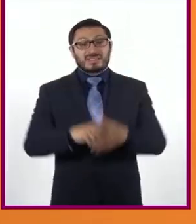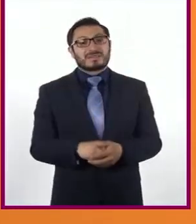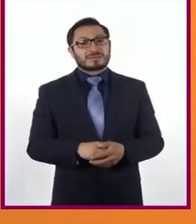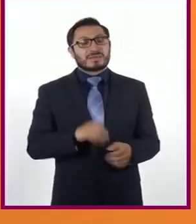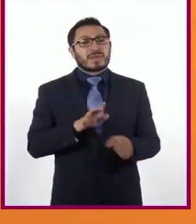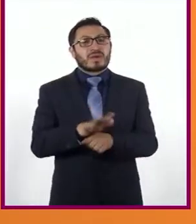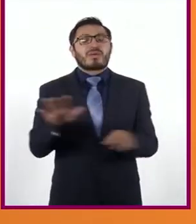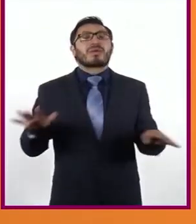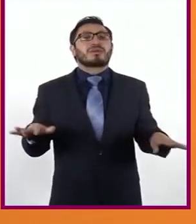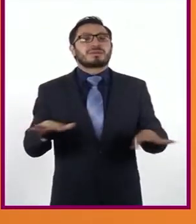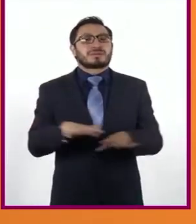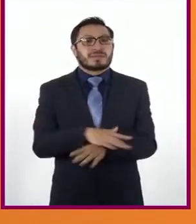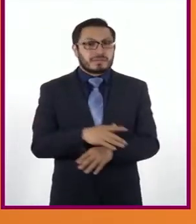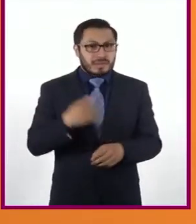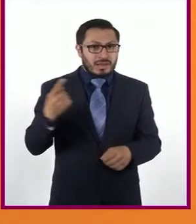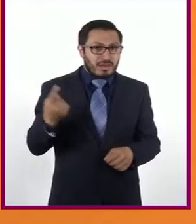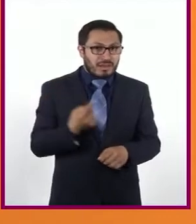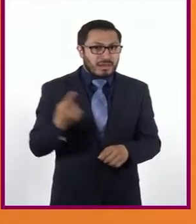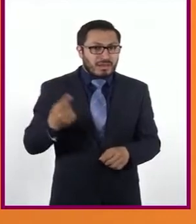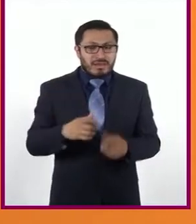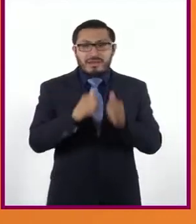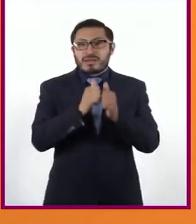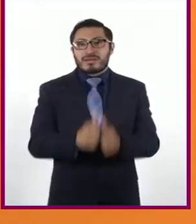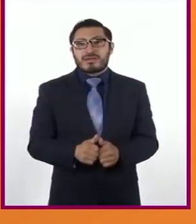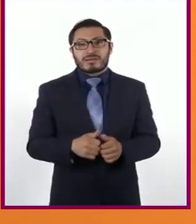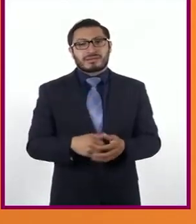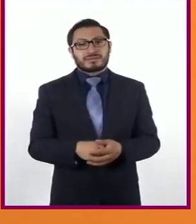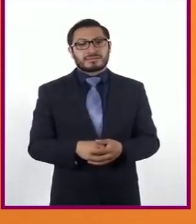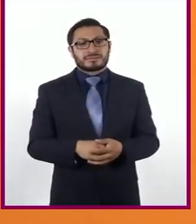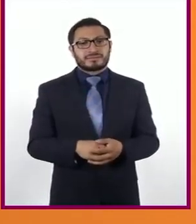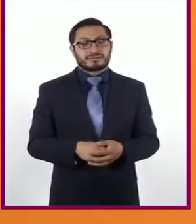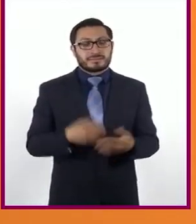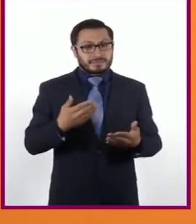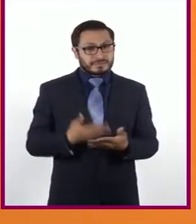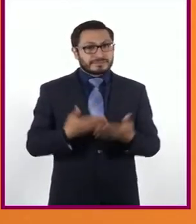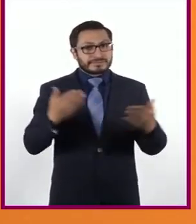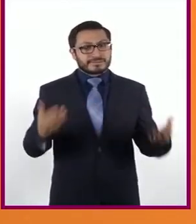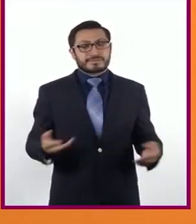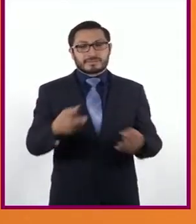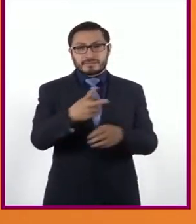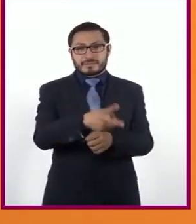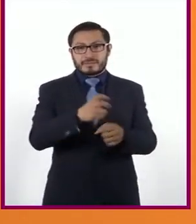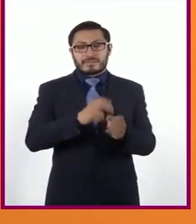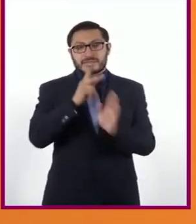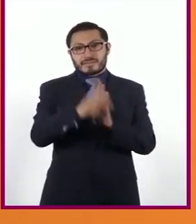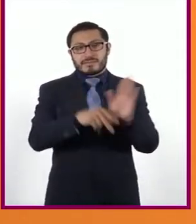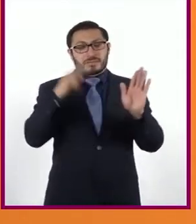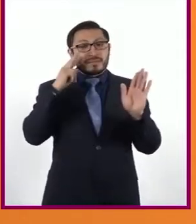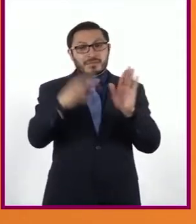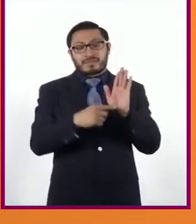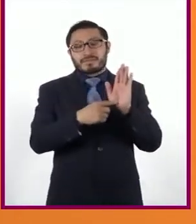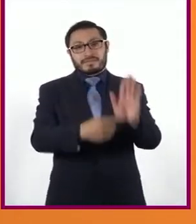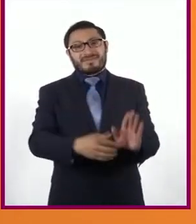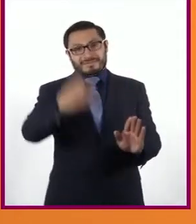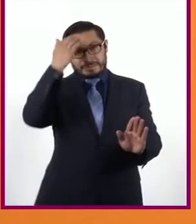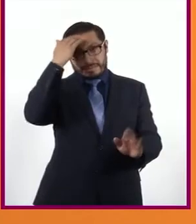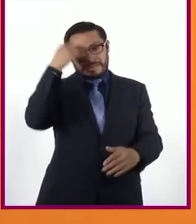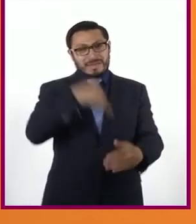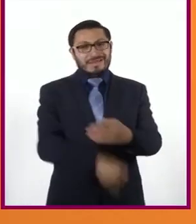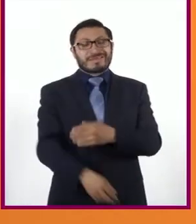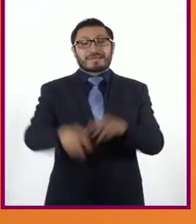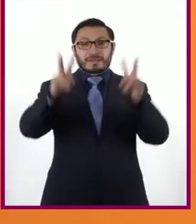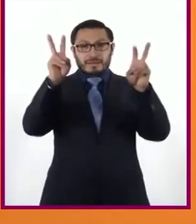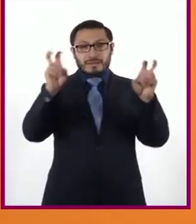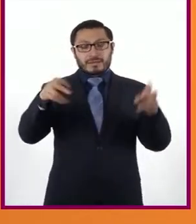ha cambiado y qué ha permanecido? A continuación los invito a ver el siguiente video para conocer un poco más sobre